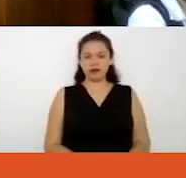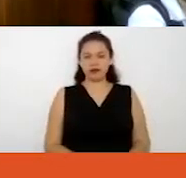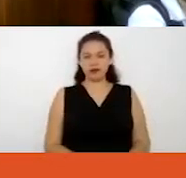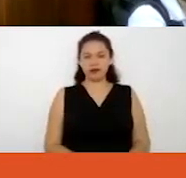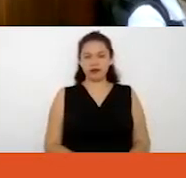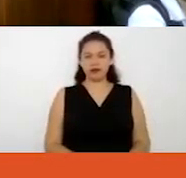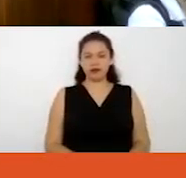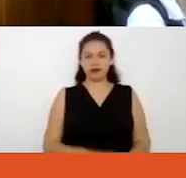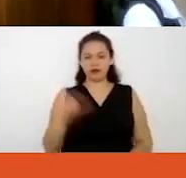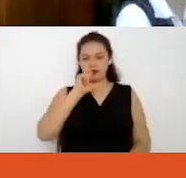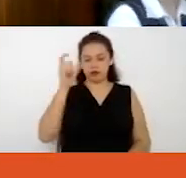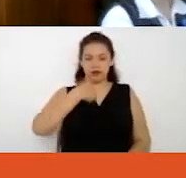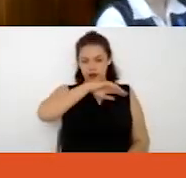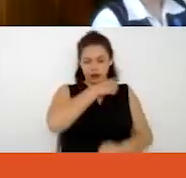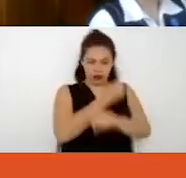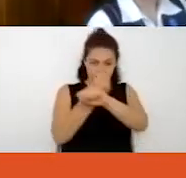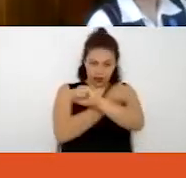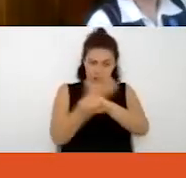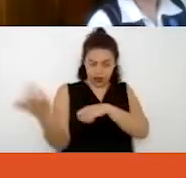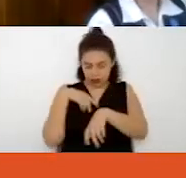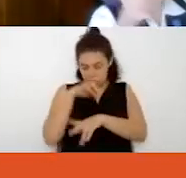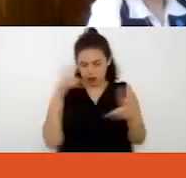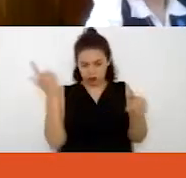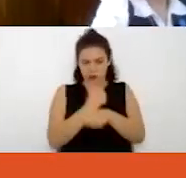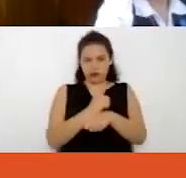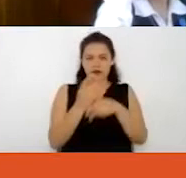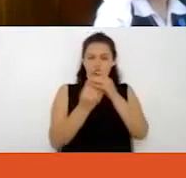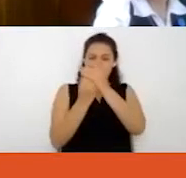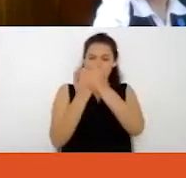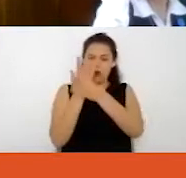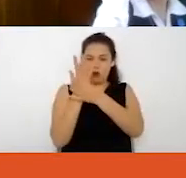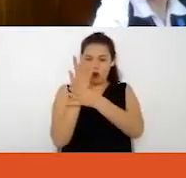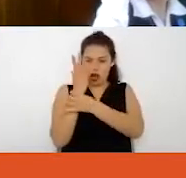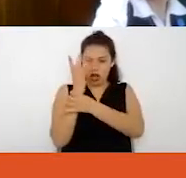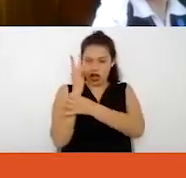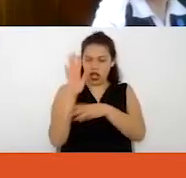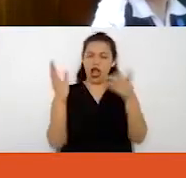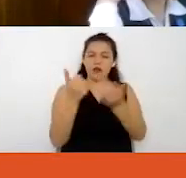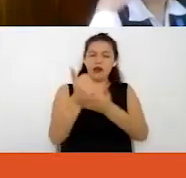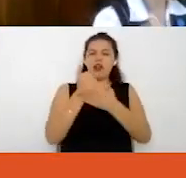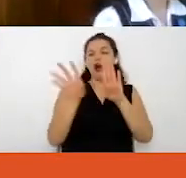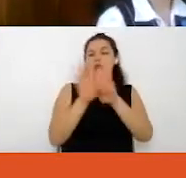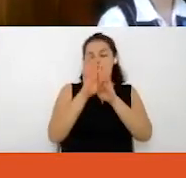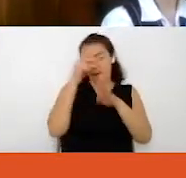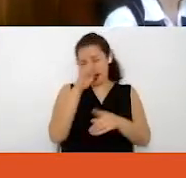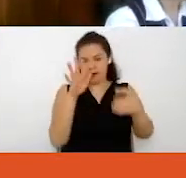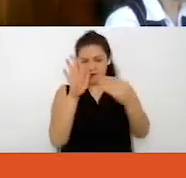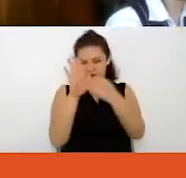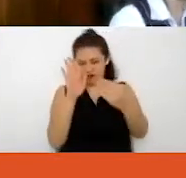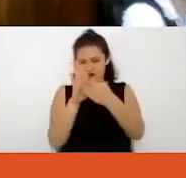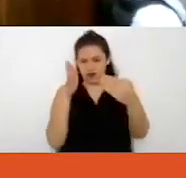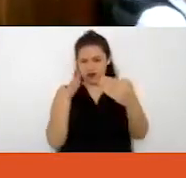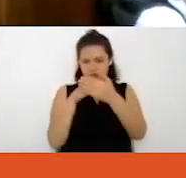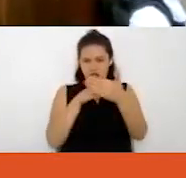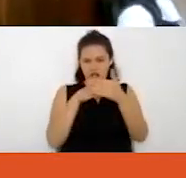una hemorragia, el guante nos sirve como una barrera. ¿Ok? Por si se llega a, yo llego a